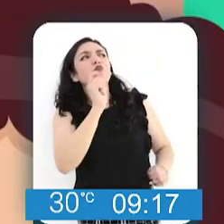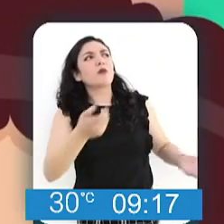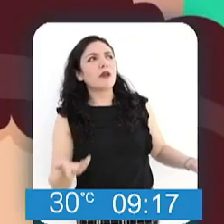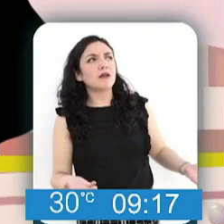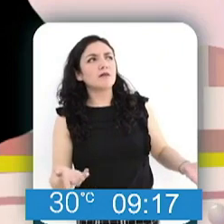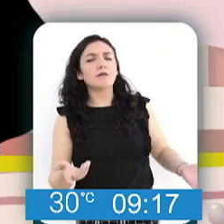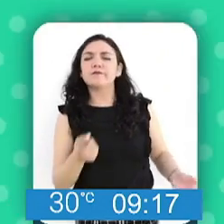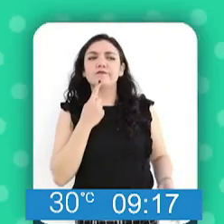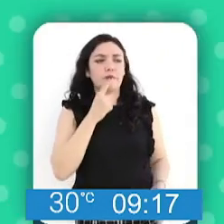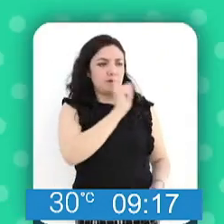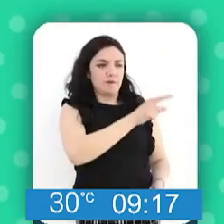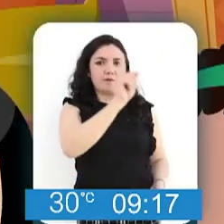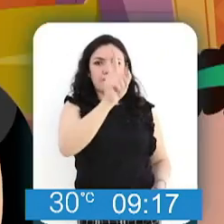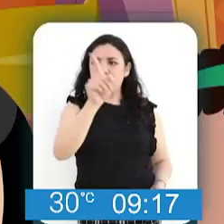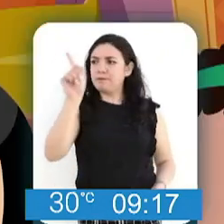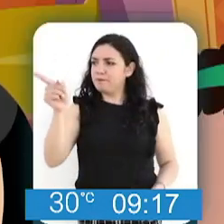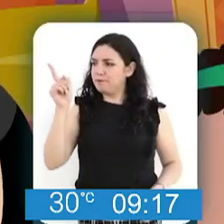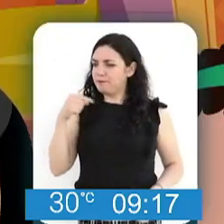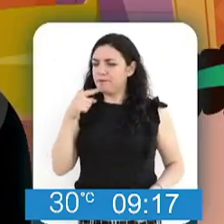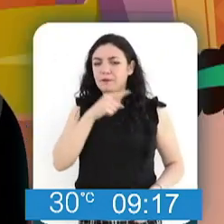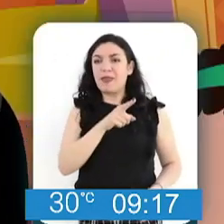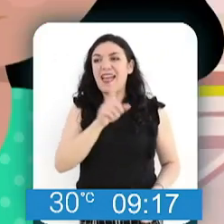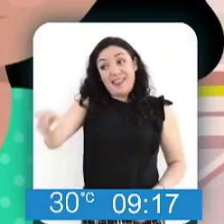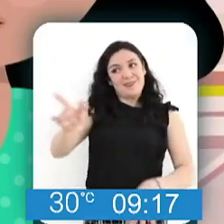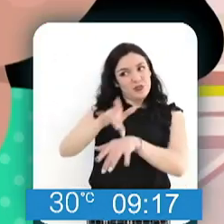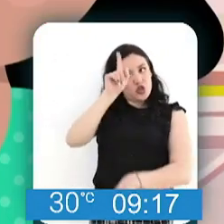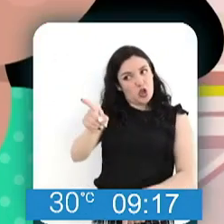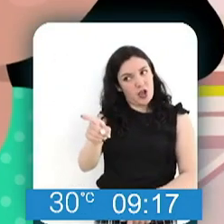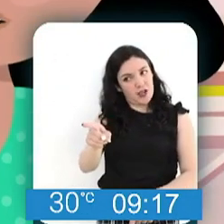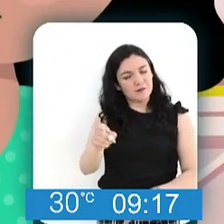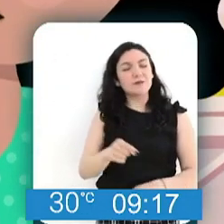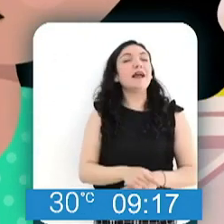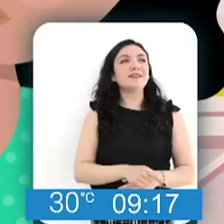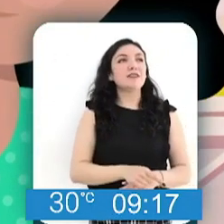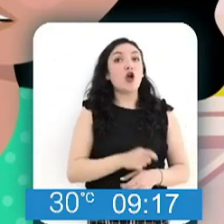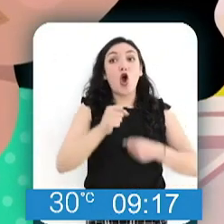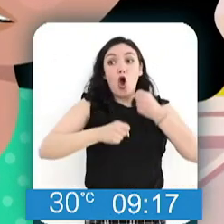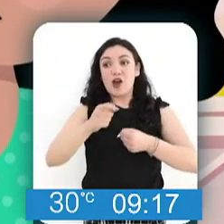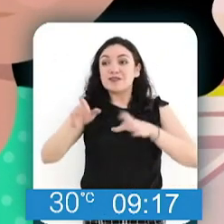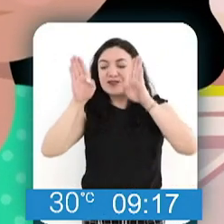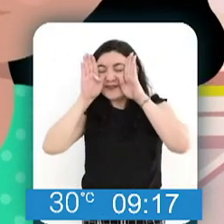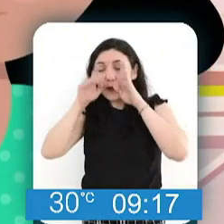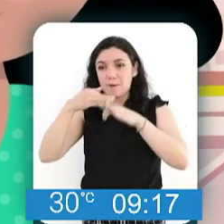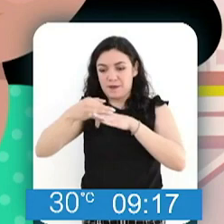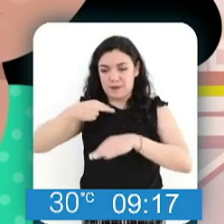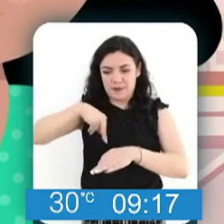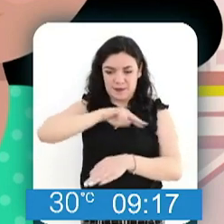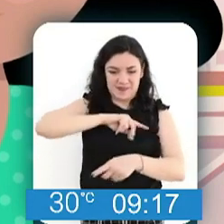Tin, Marín, de Do, Pingüé. Le toca Efraín. Corre al esconderte mientras hacemos el círculo.